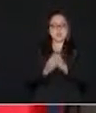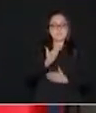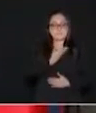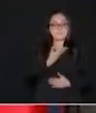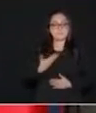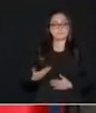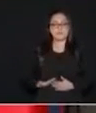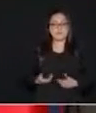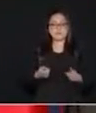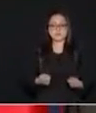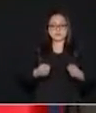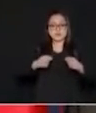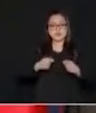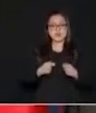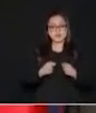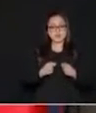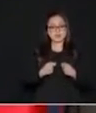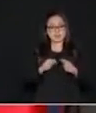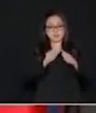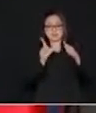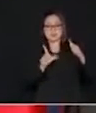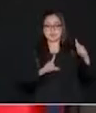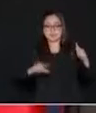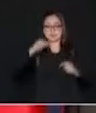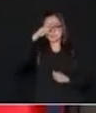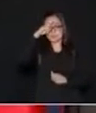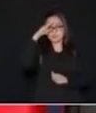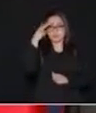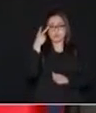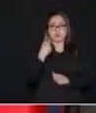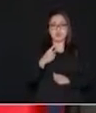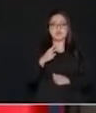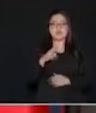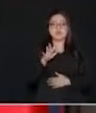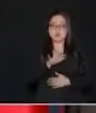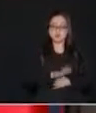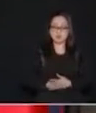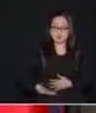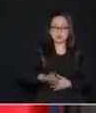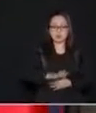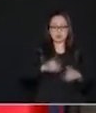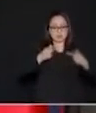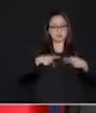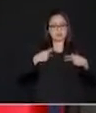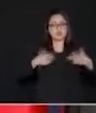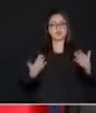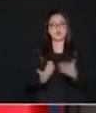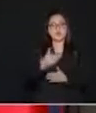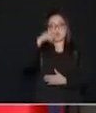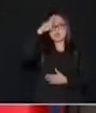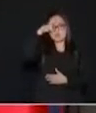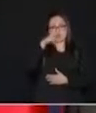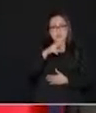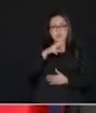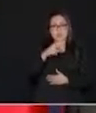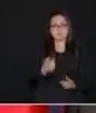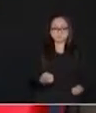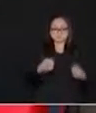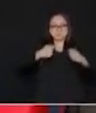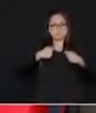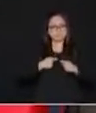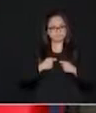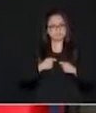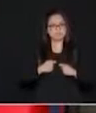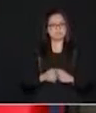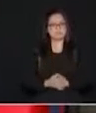de presidente de la República que el pueblo me ha conferido